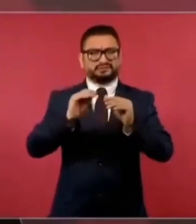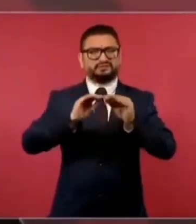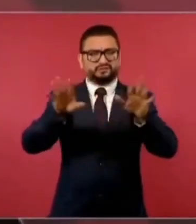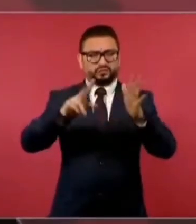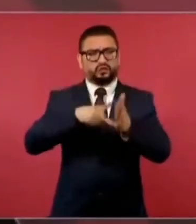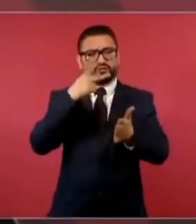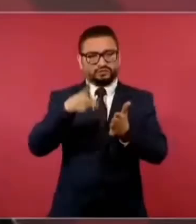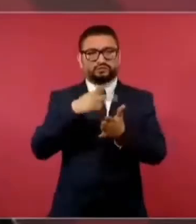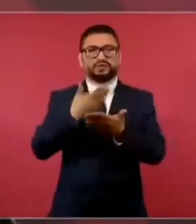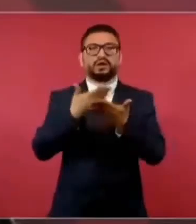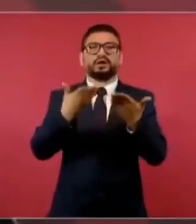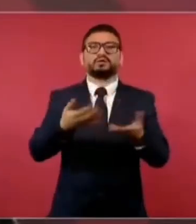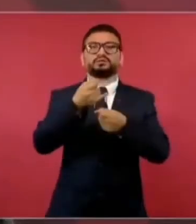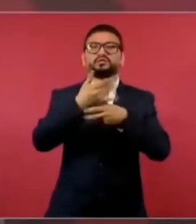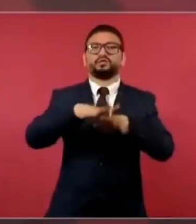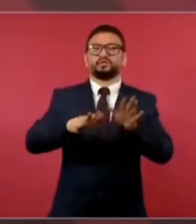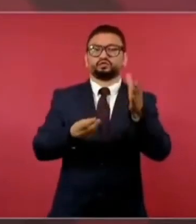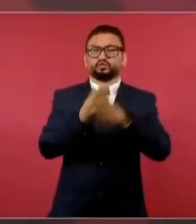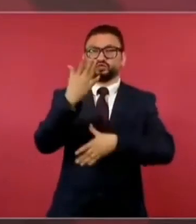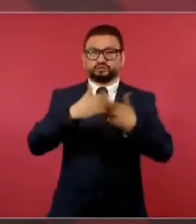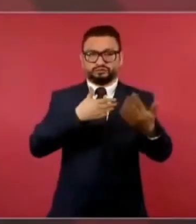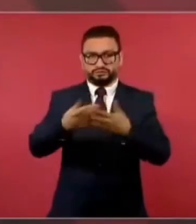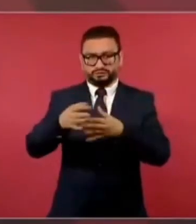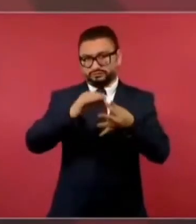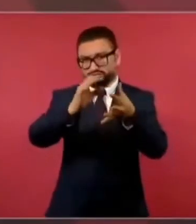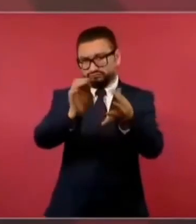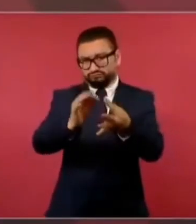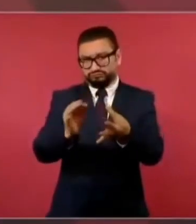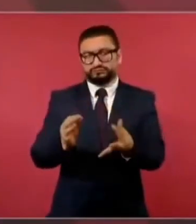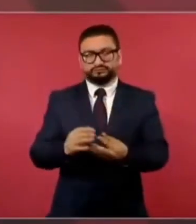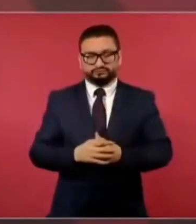hay que actualizar la información.